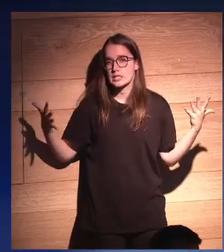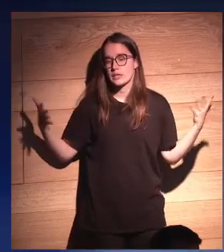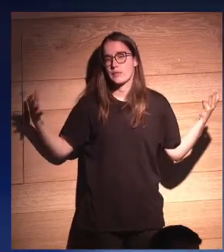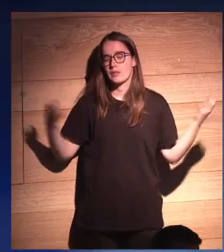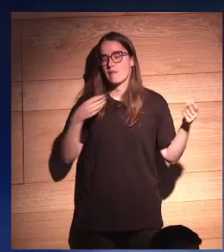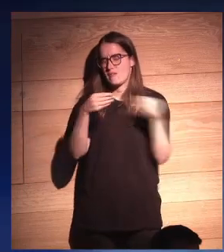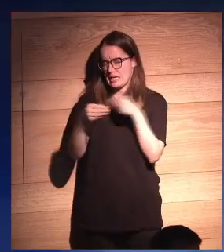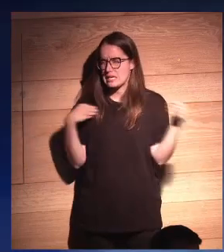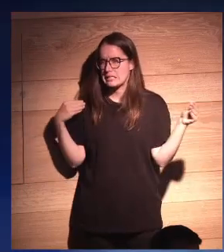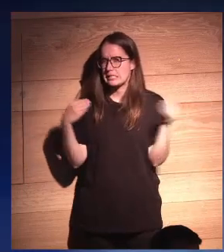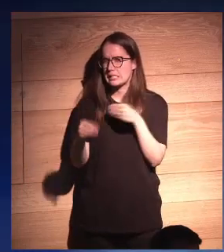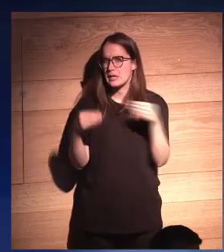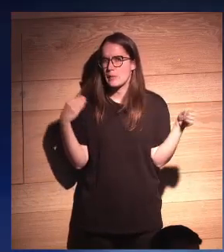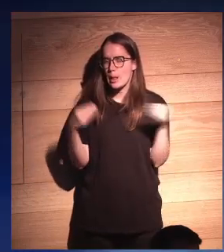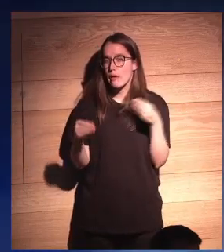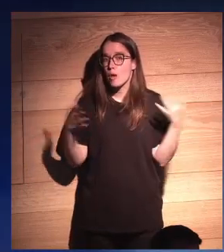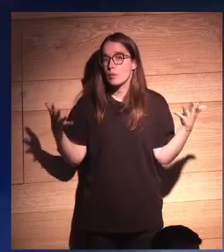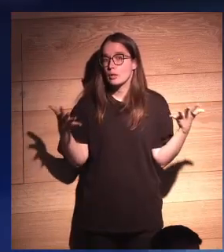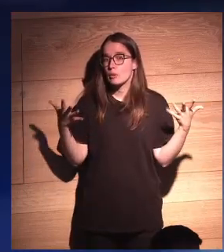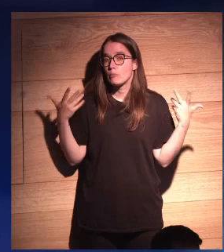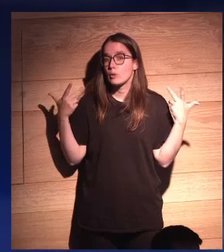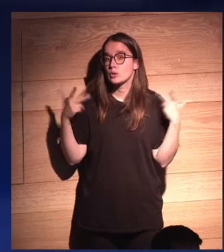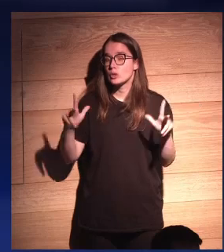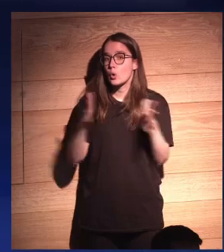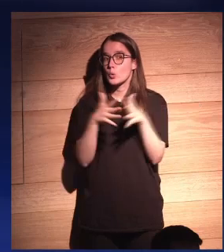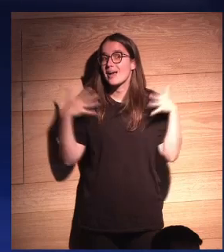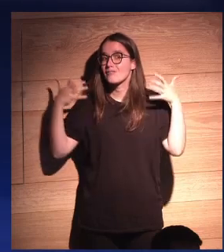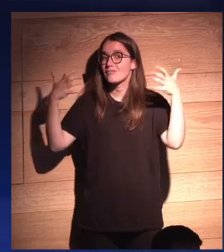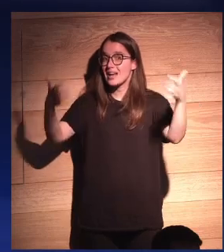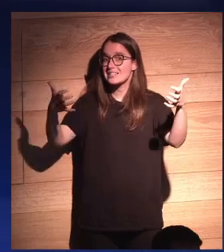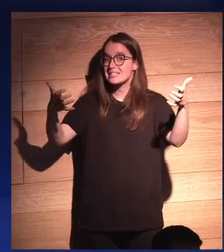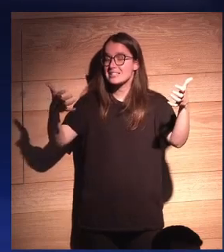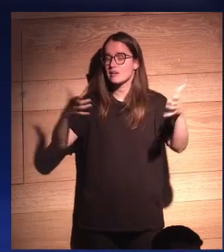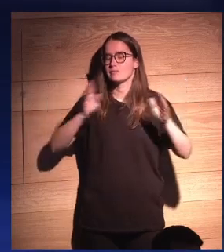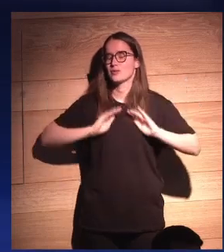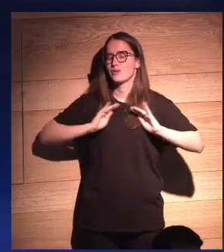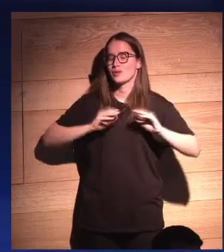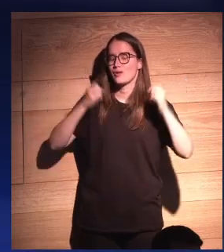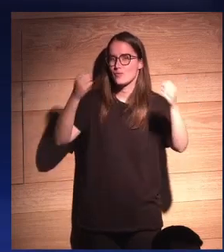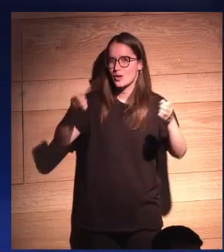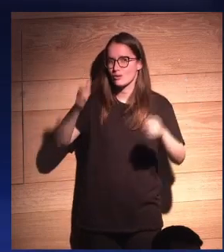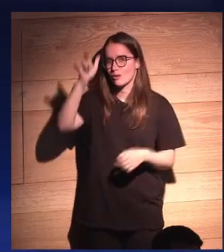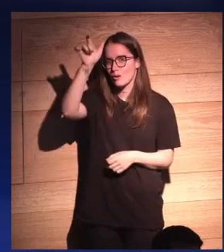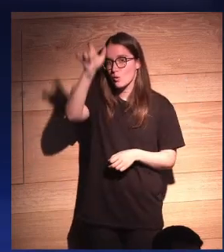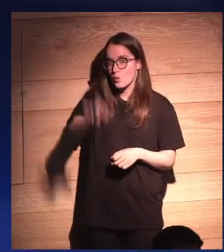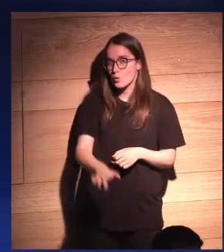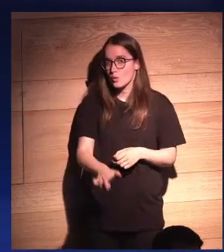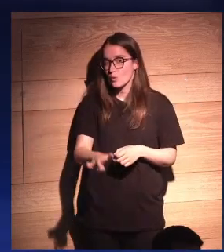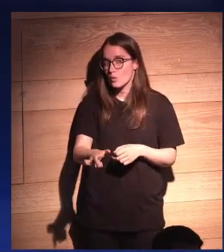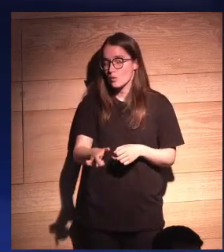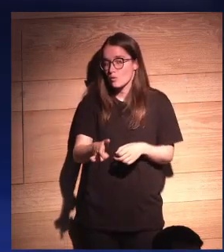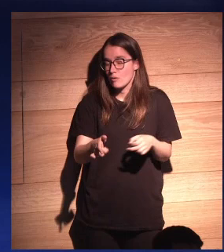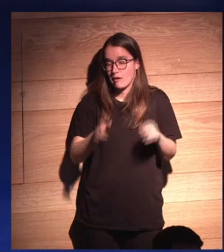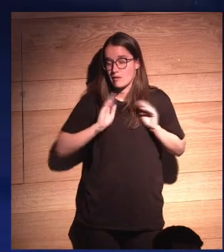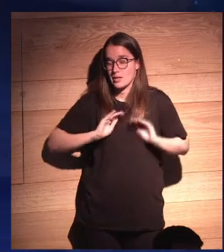que ser bastante flexible. Y bueno, los dejo con una frase que me parece muy divertida de uno de las bandas que